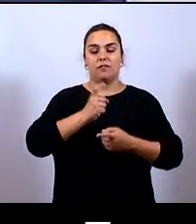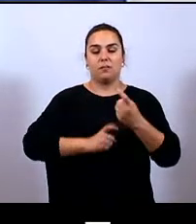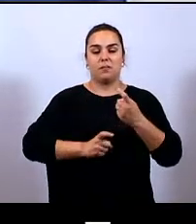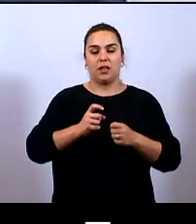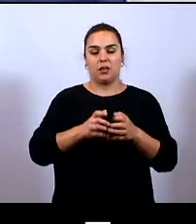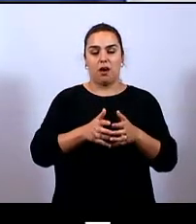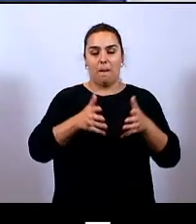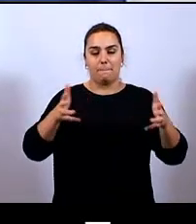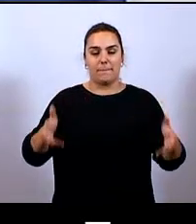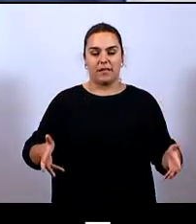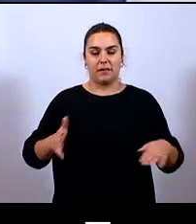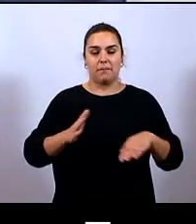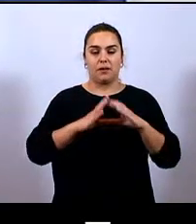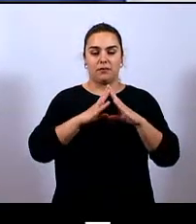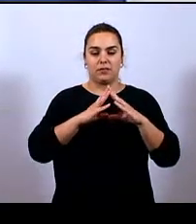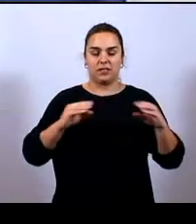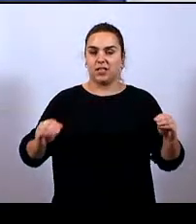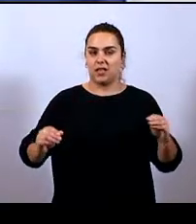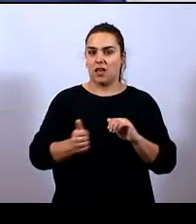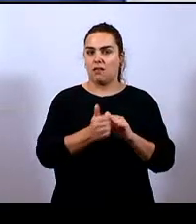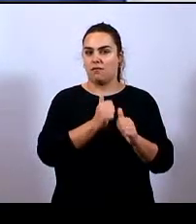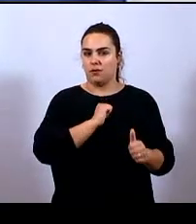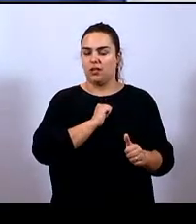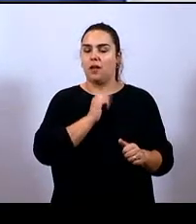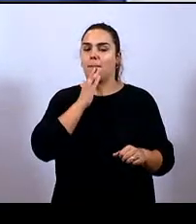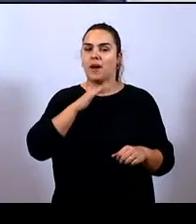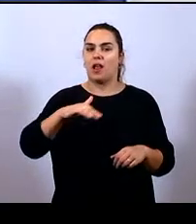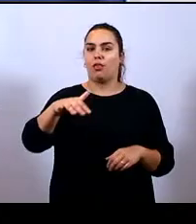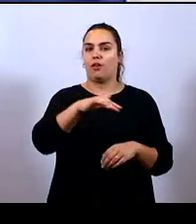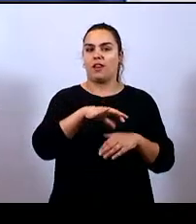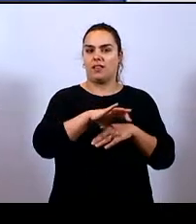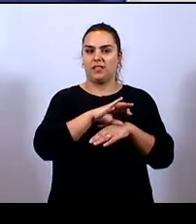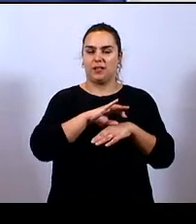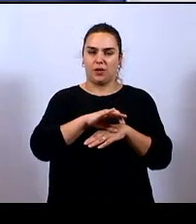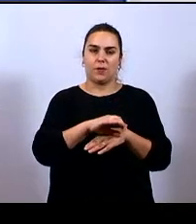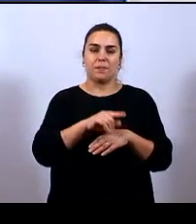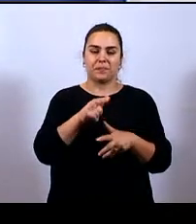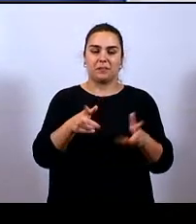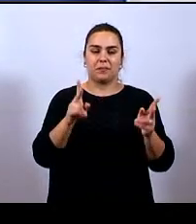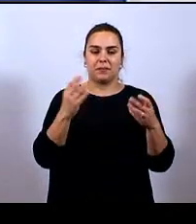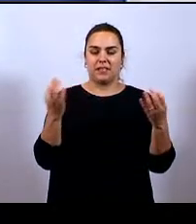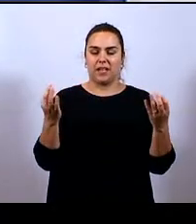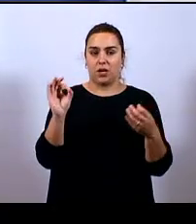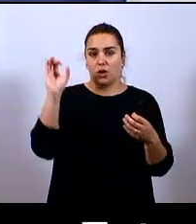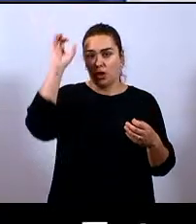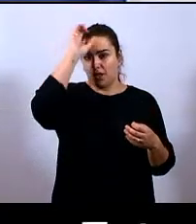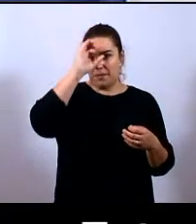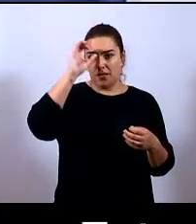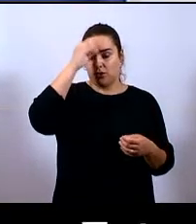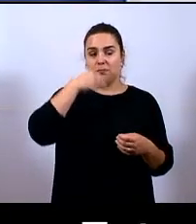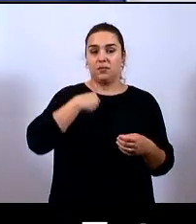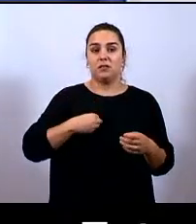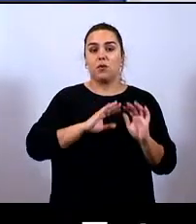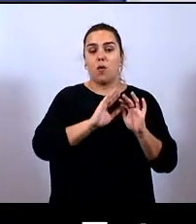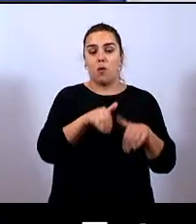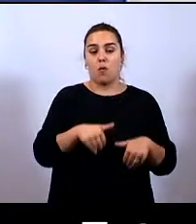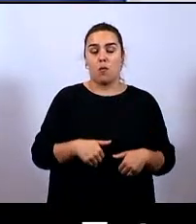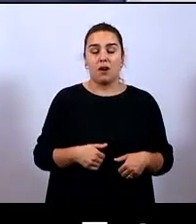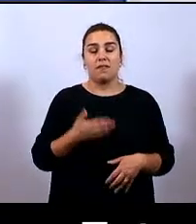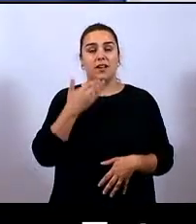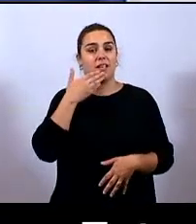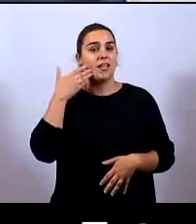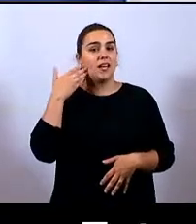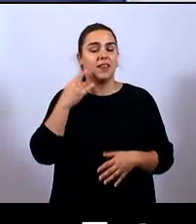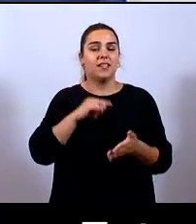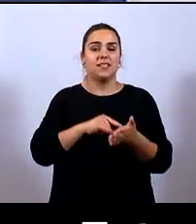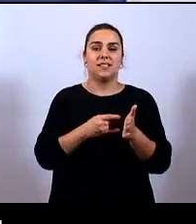en universidades de referencia del ámbito científico. Esto permite que estos conocimientos retornen en la excelencia del sistema